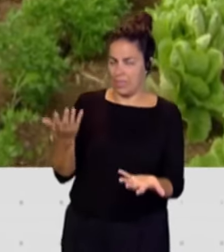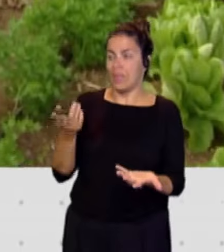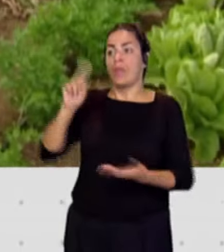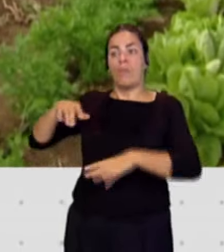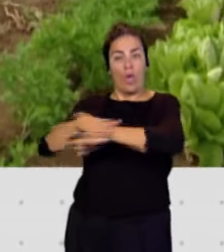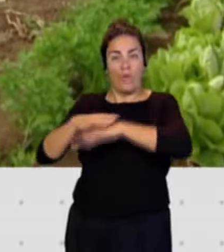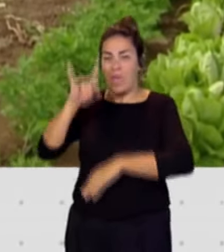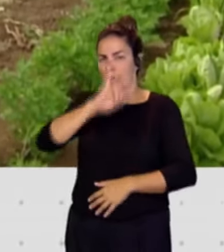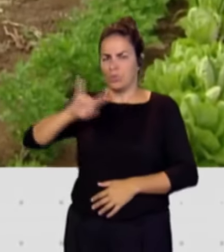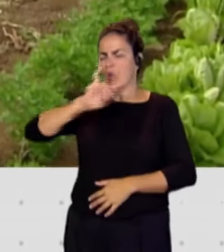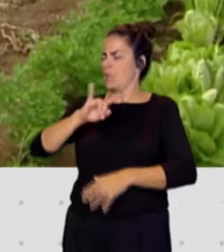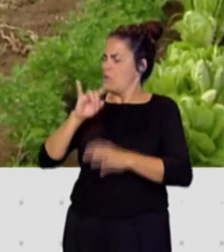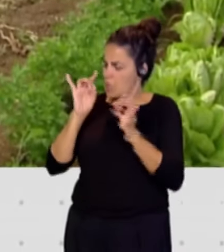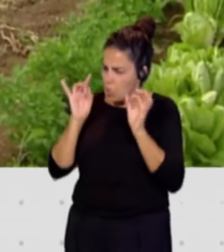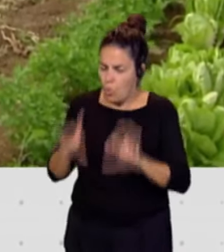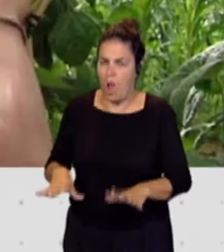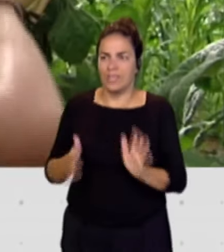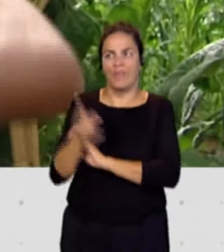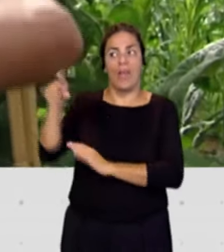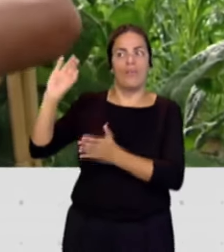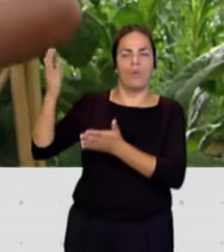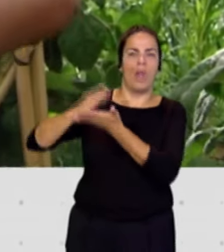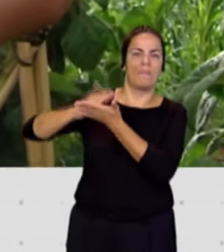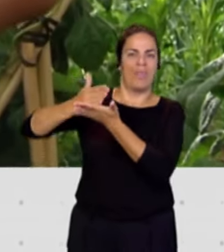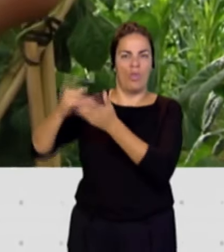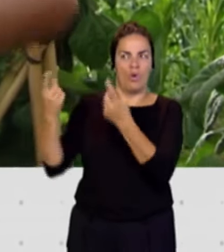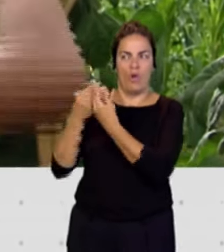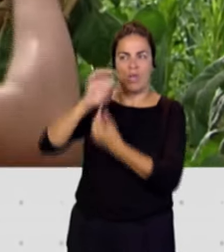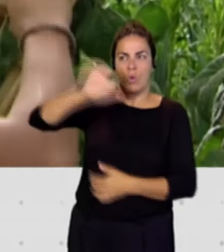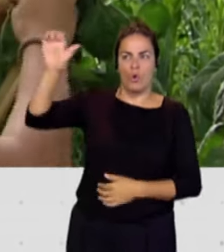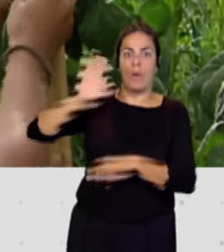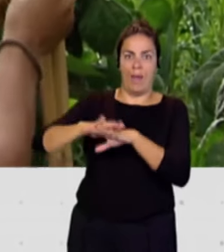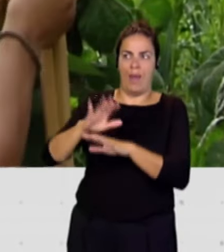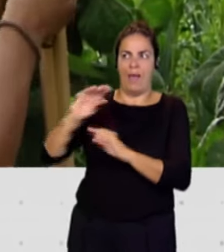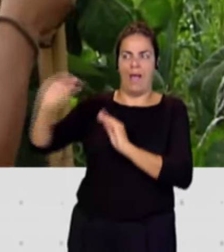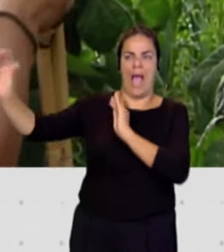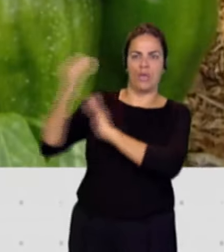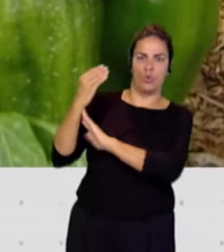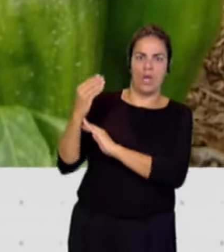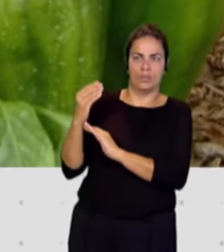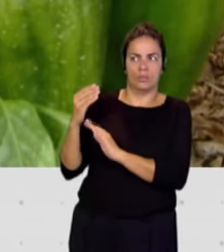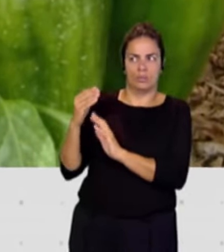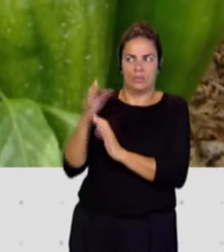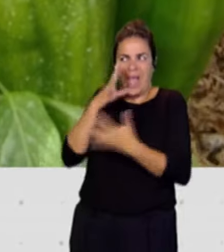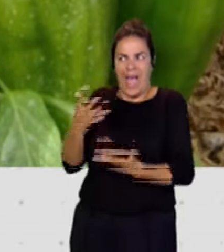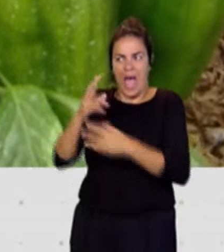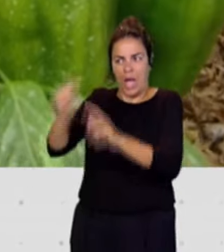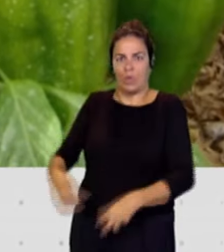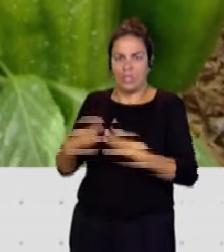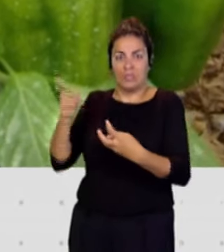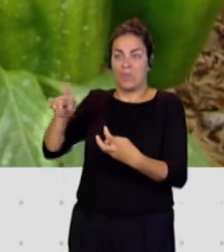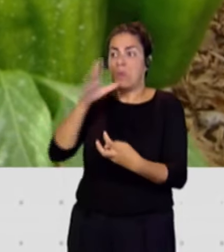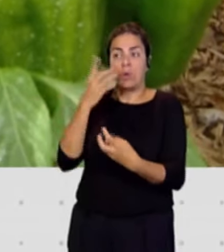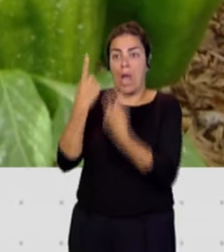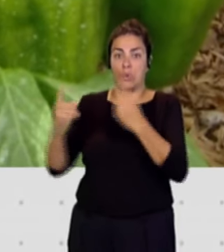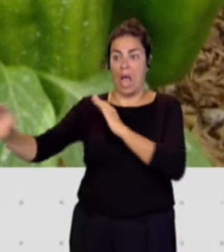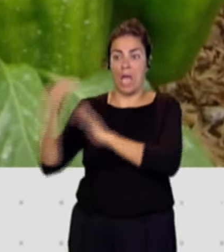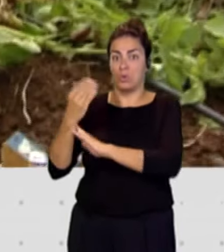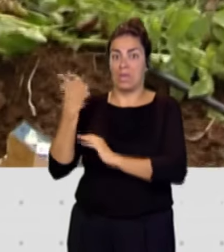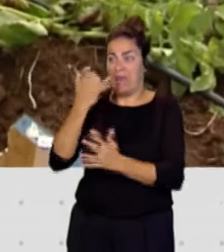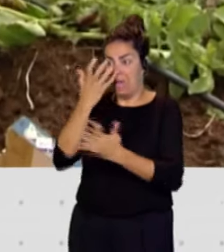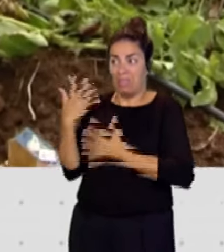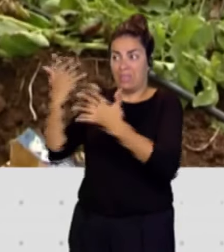para que se sirva de interlocutor en Europa y conseguir una actualización de las ayudas que que que muchas de ellas no se tocan desde hace más de 10 años no y y y el